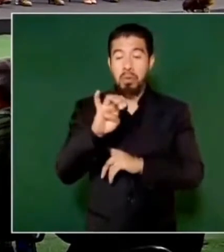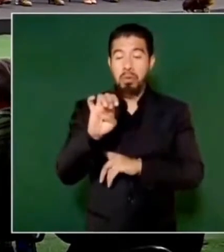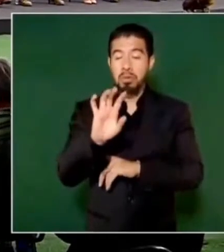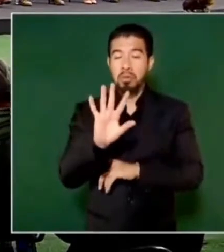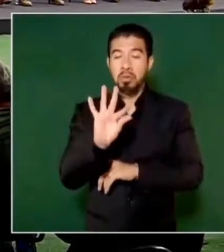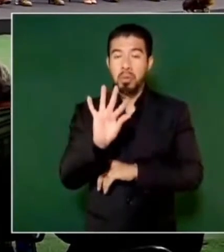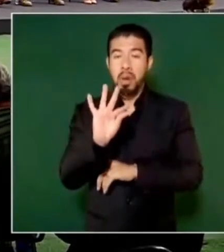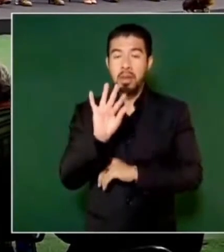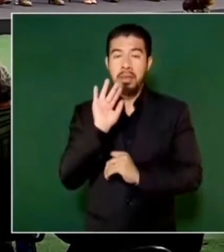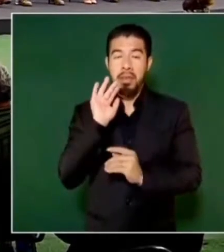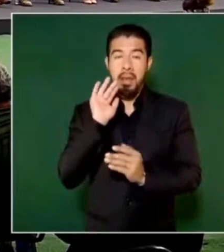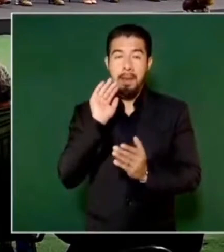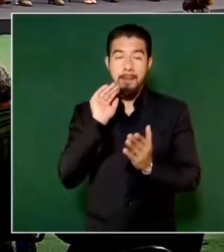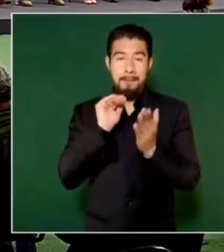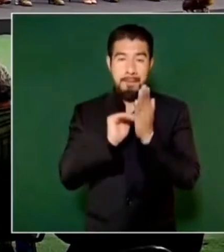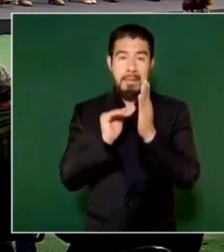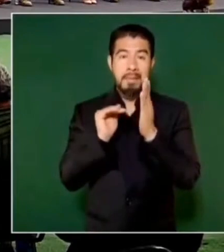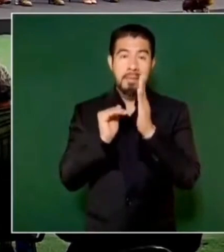1.440.000.000.000,